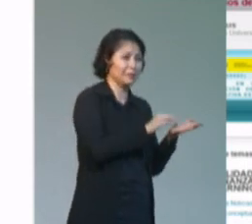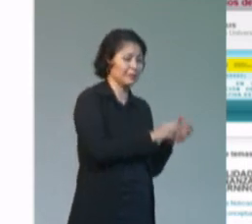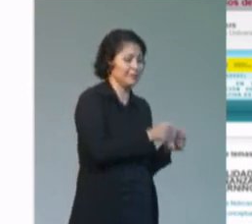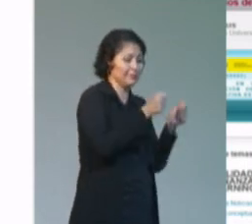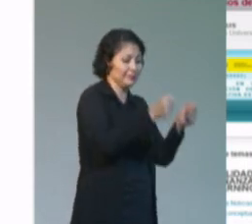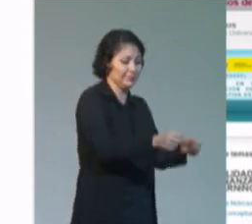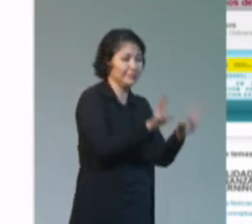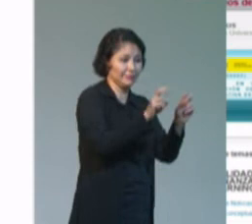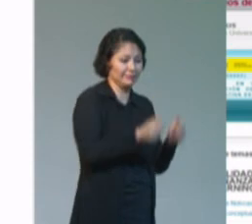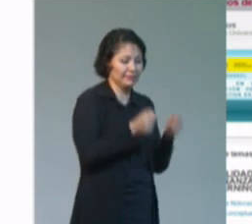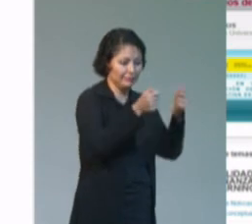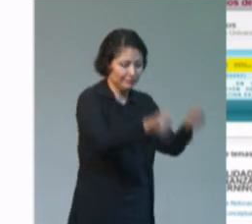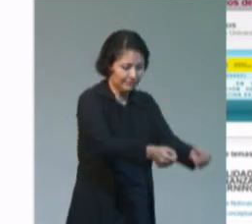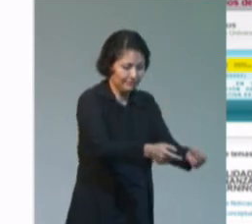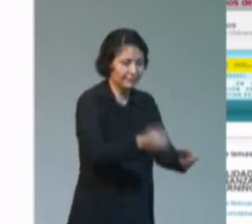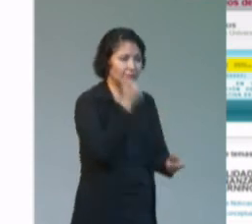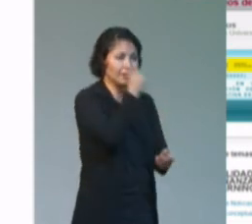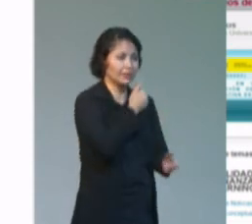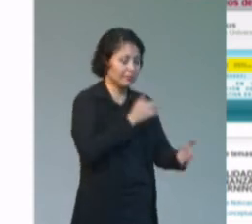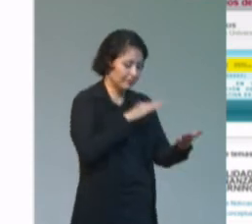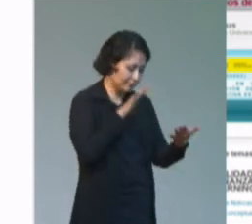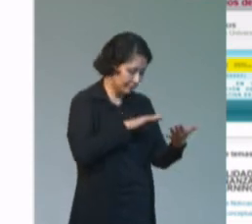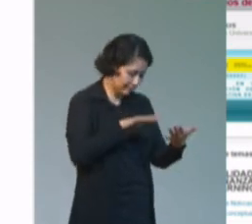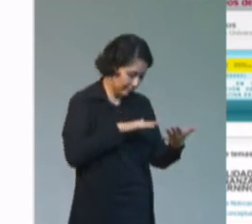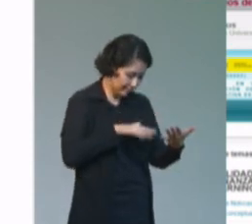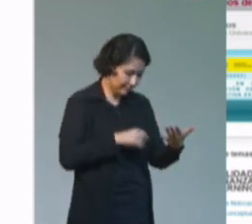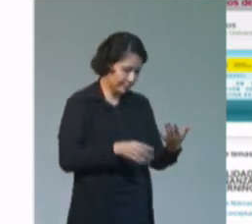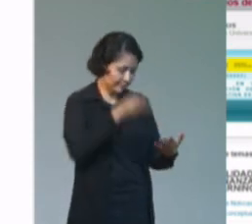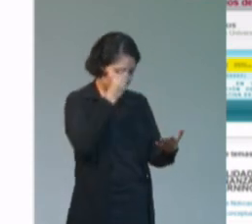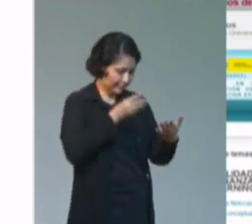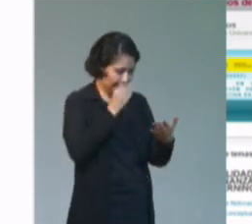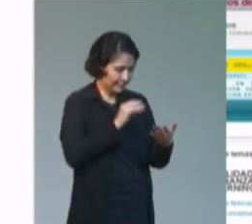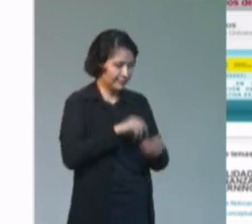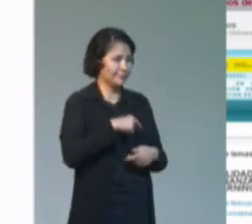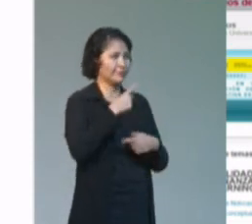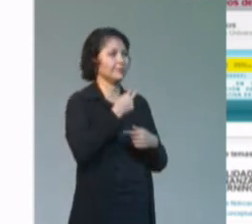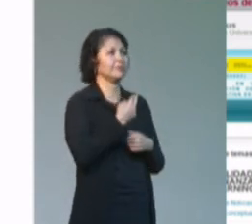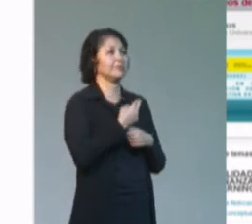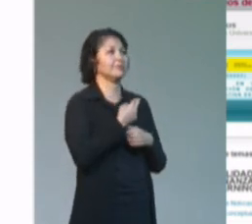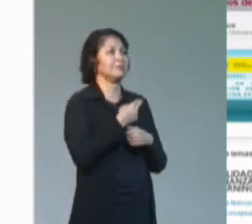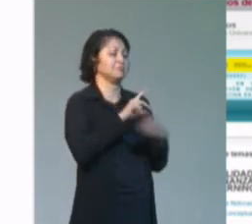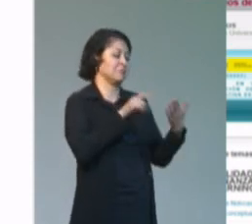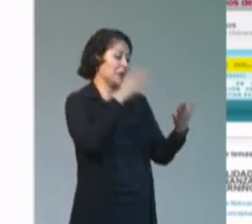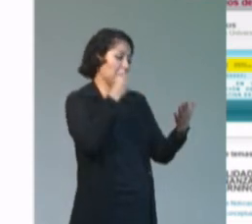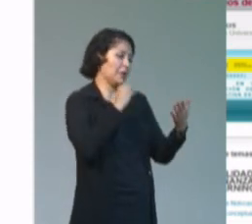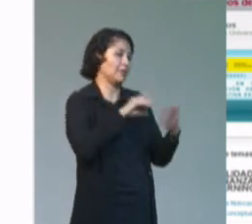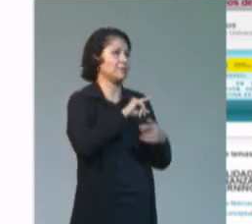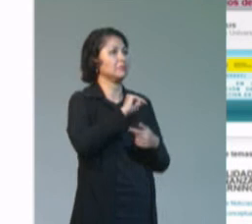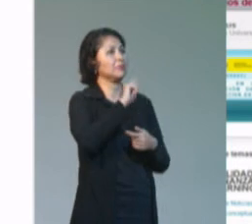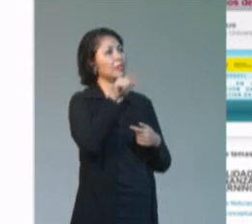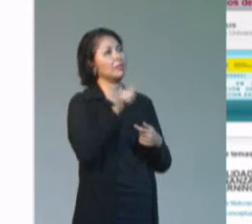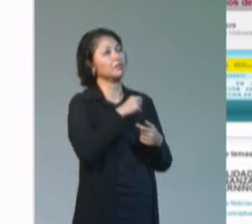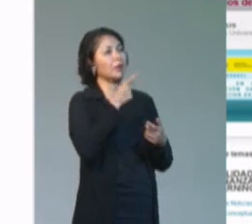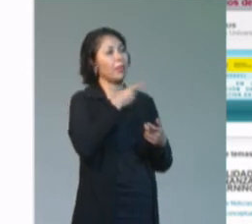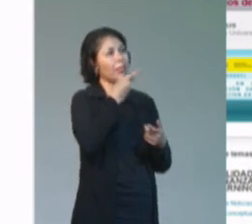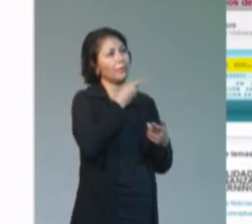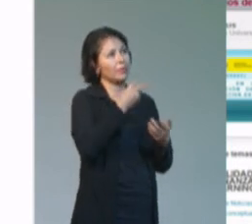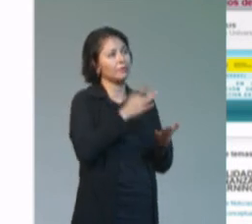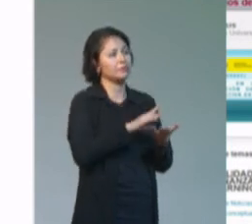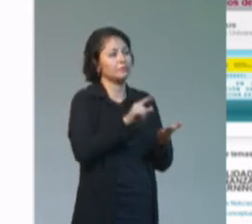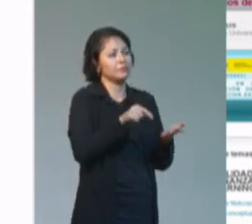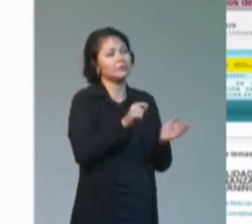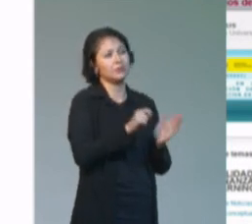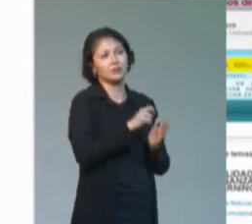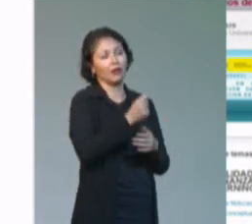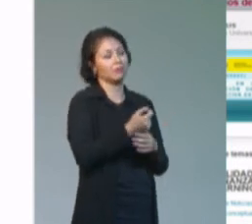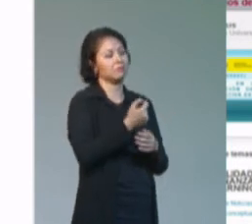alumno trabajaba con esos documentos repetía esos documentos y en función del grado de semejanza pues podría venir la calificación